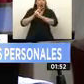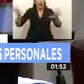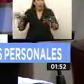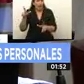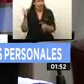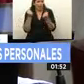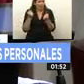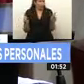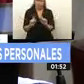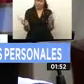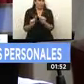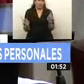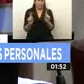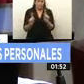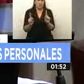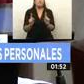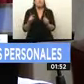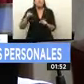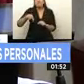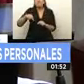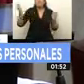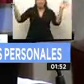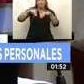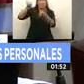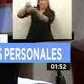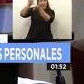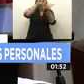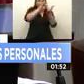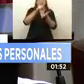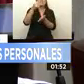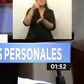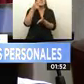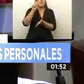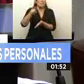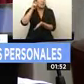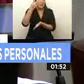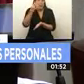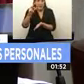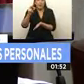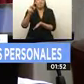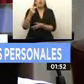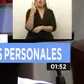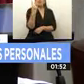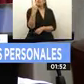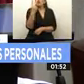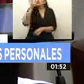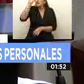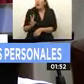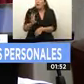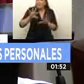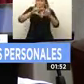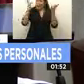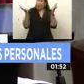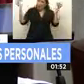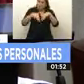mire en los países que van a venir ahora en el g20 solamente dos son superavitarios dos son únicamente tien un resultado